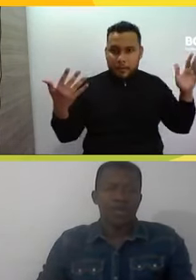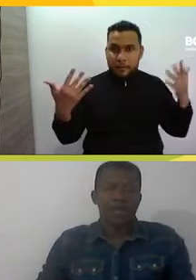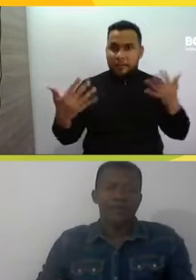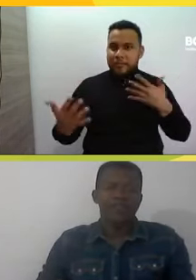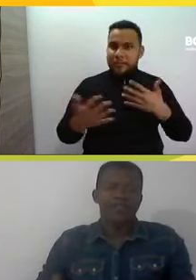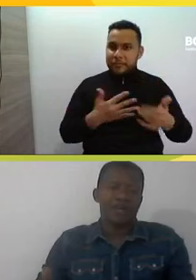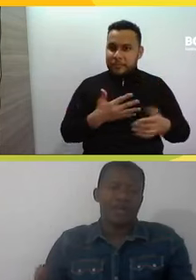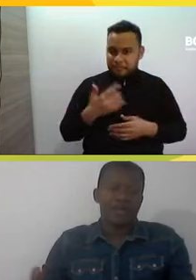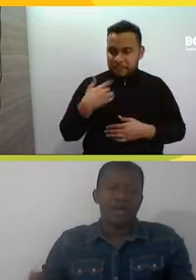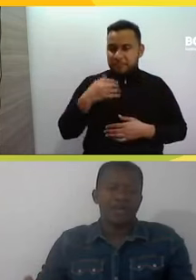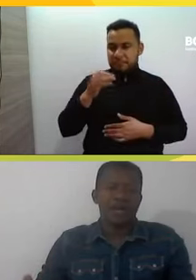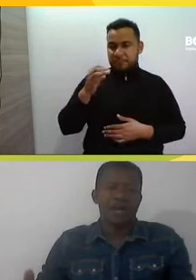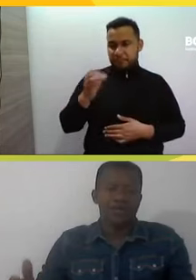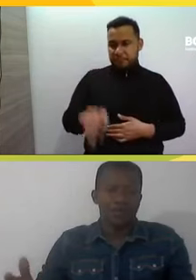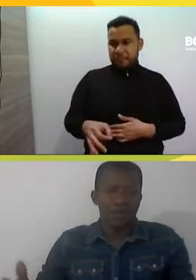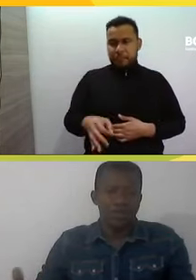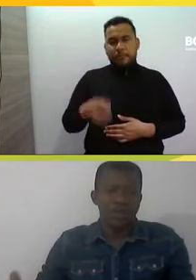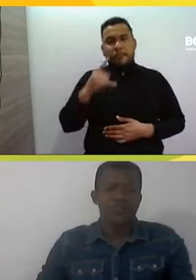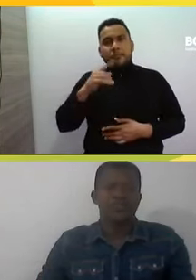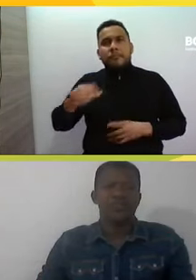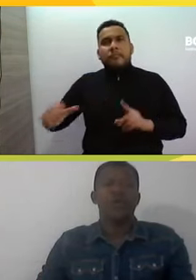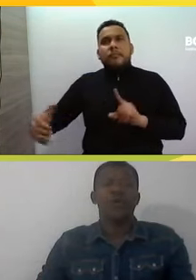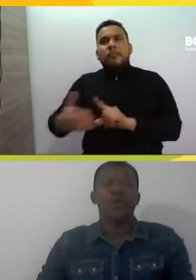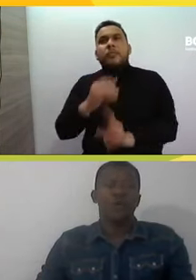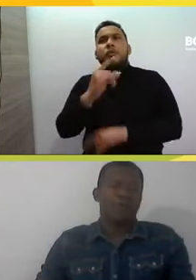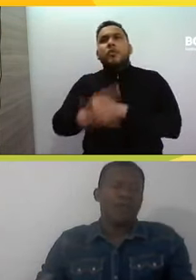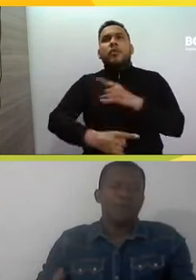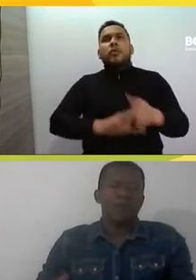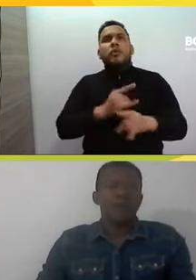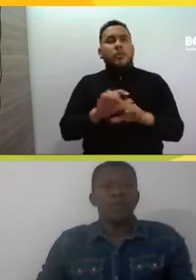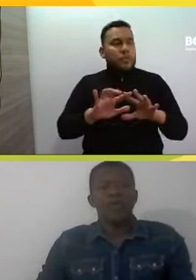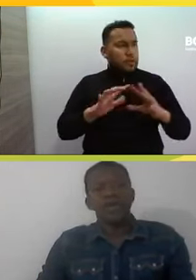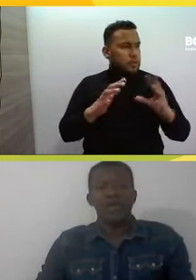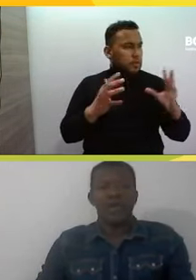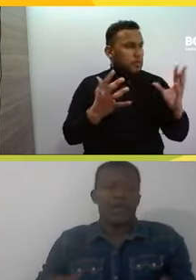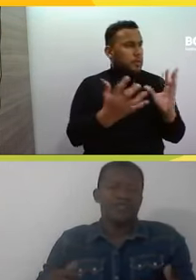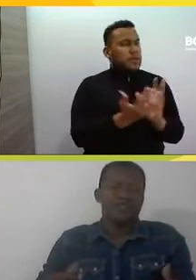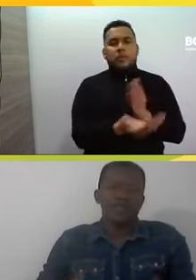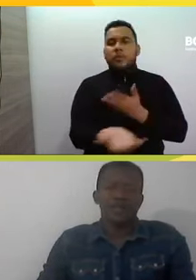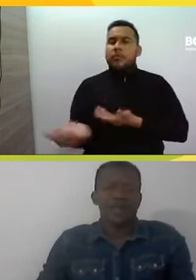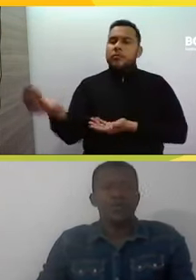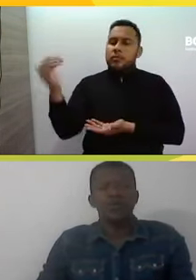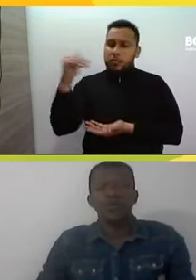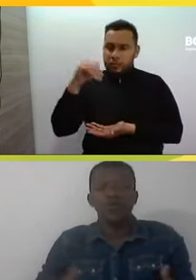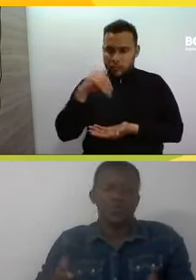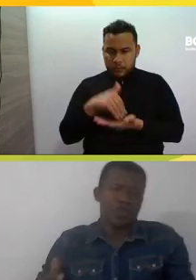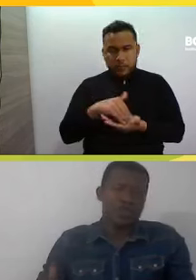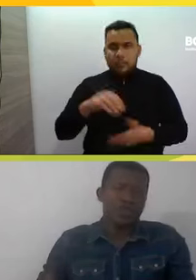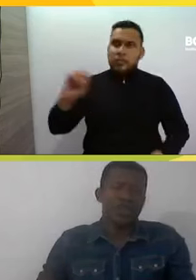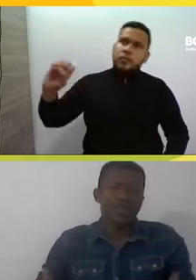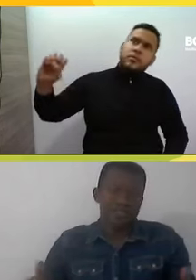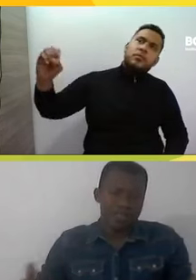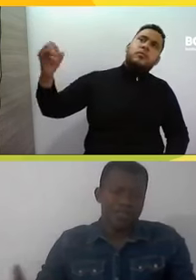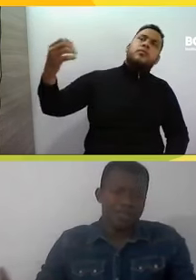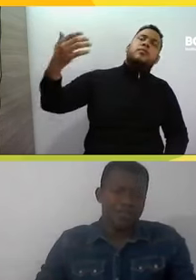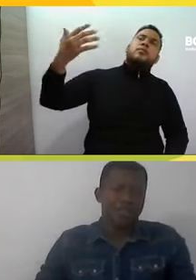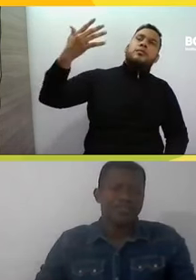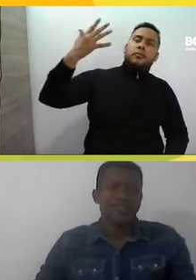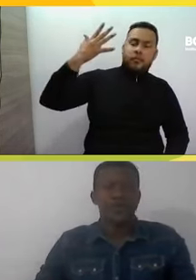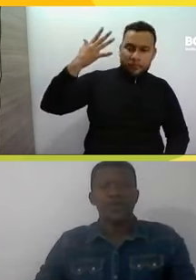que alcance la claridad del universo para volver a hacer la luz en